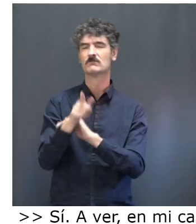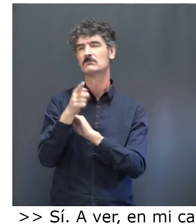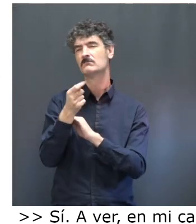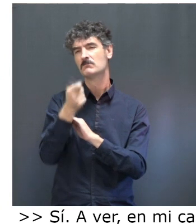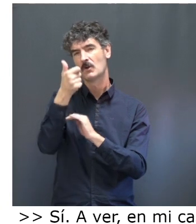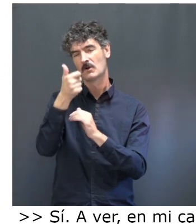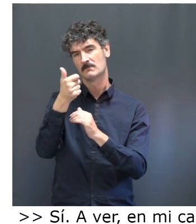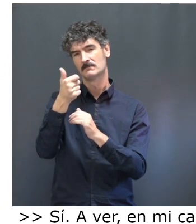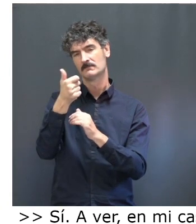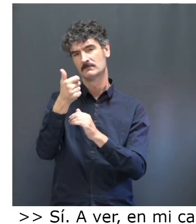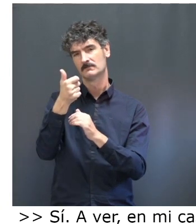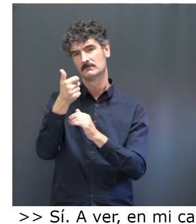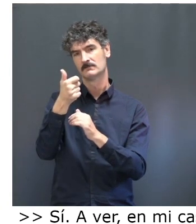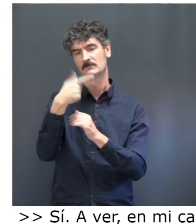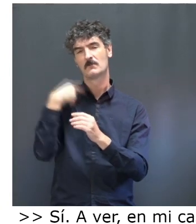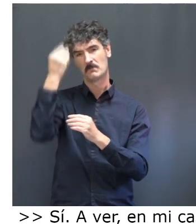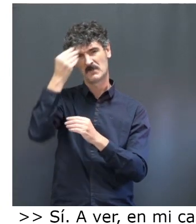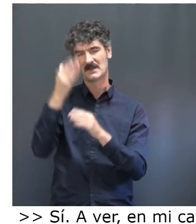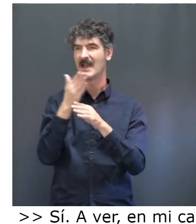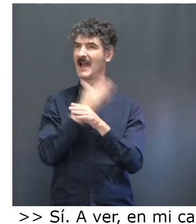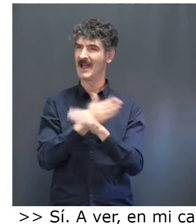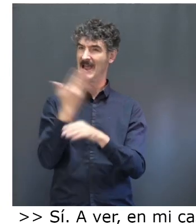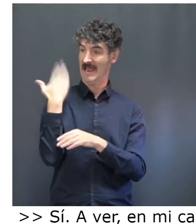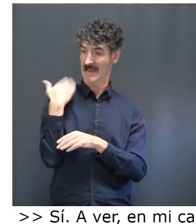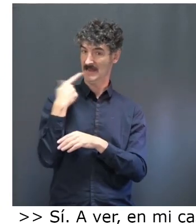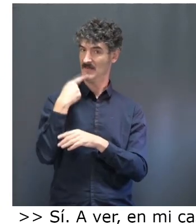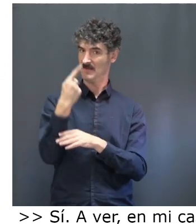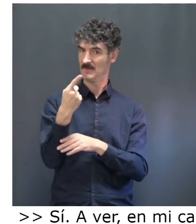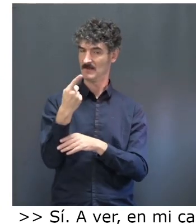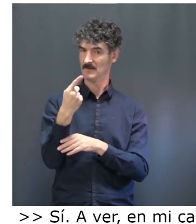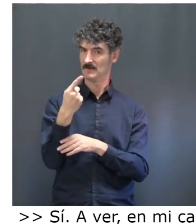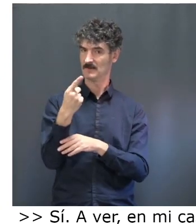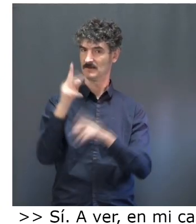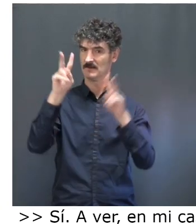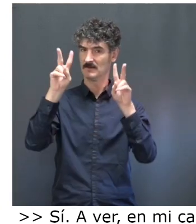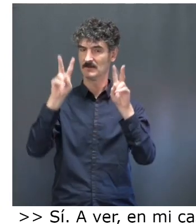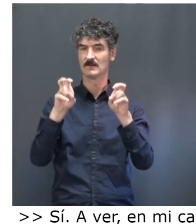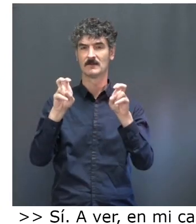un poco más, ¿no? Y creo que ayer se veía quizá en la parte